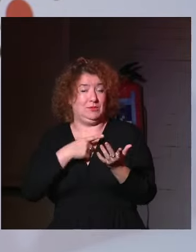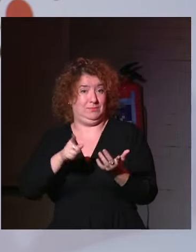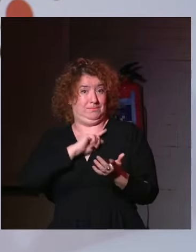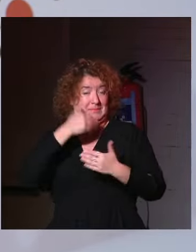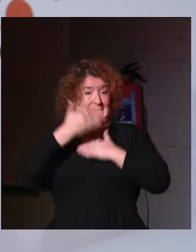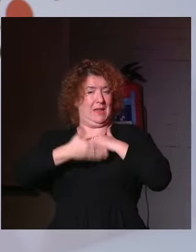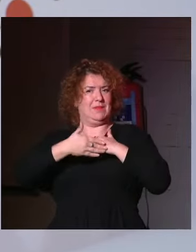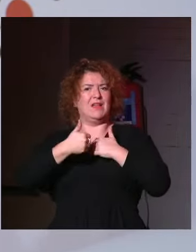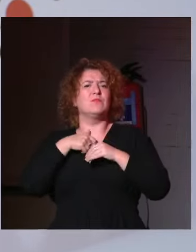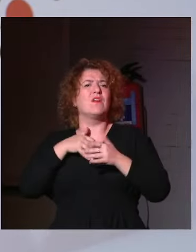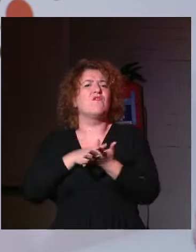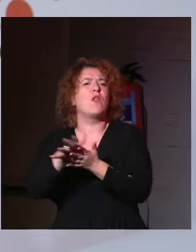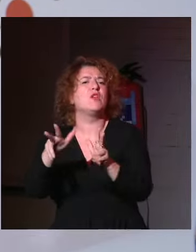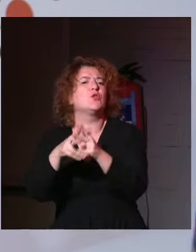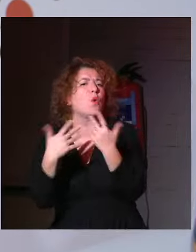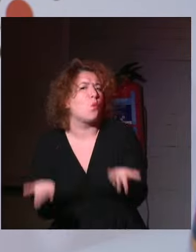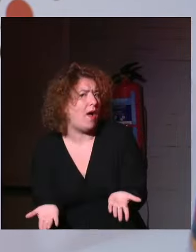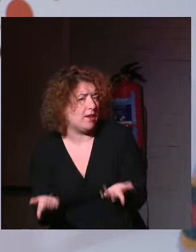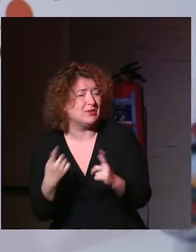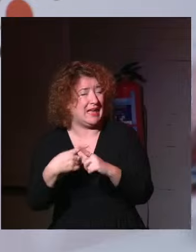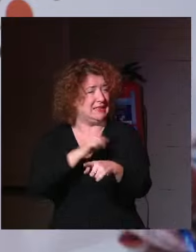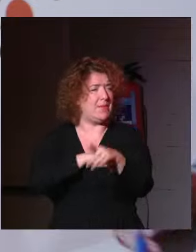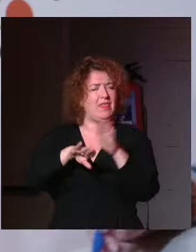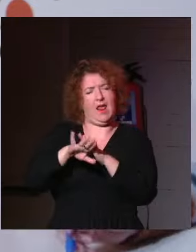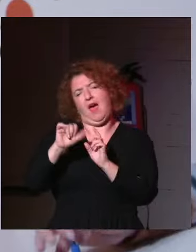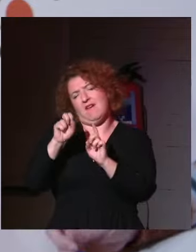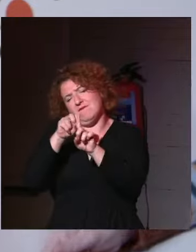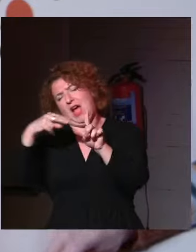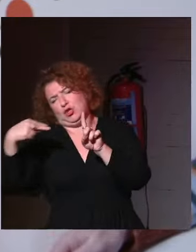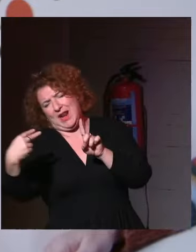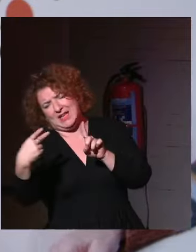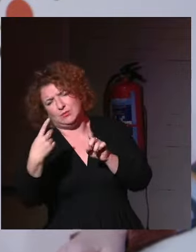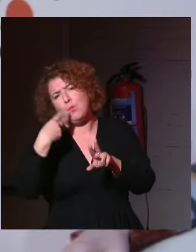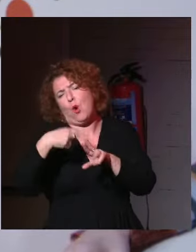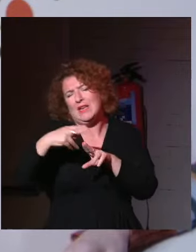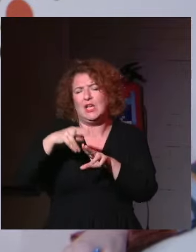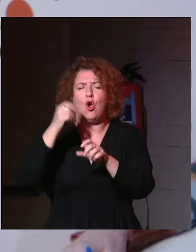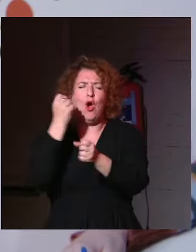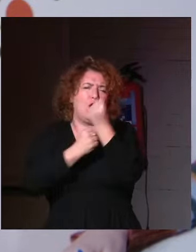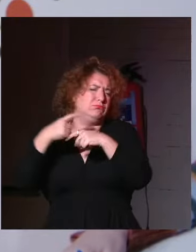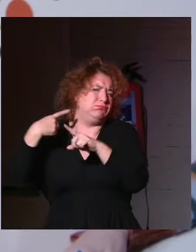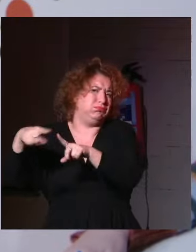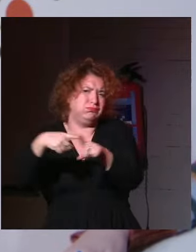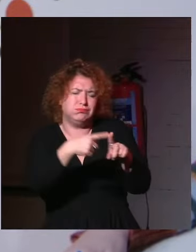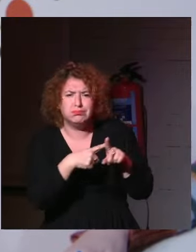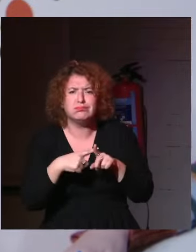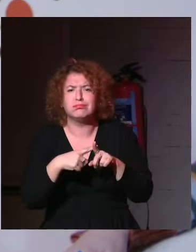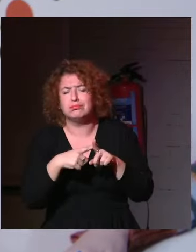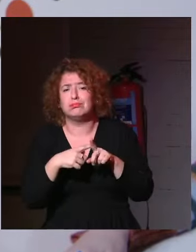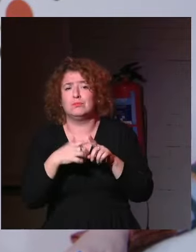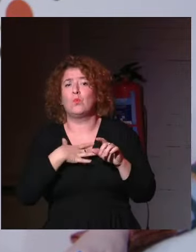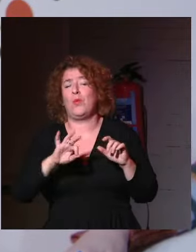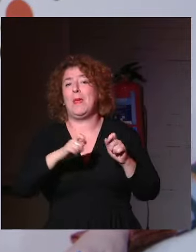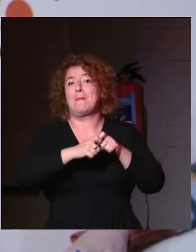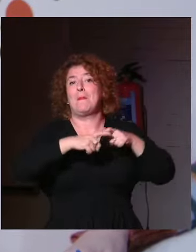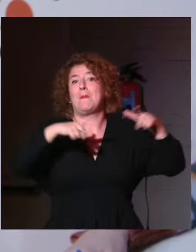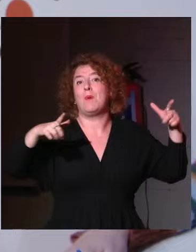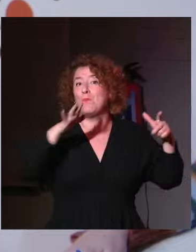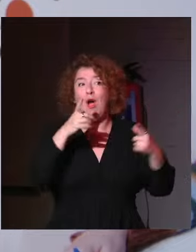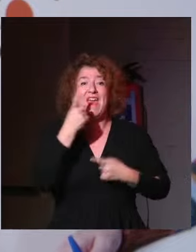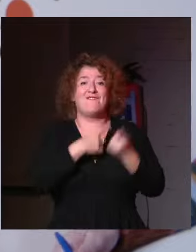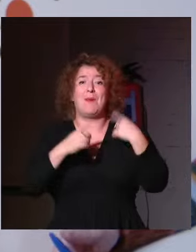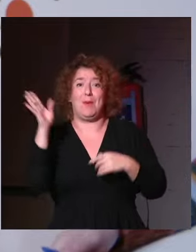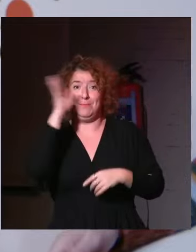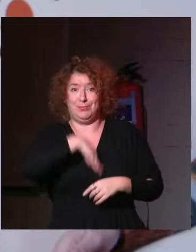extrema derecha no solo Más allá de que hay distintos factores políticos y económicos puede subir por la desinformación sino que